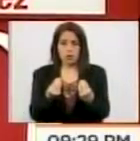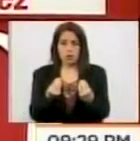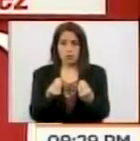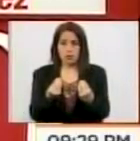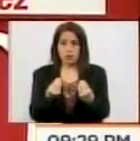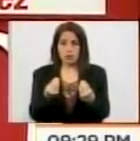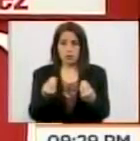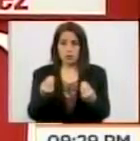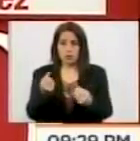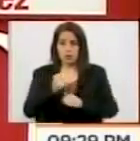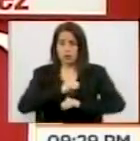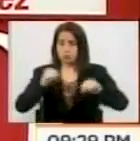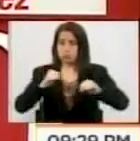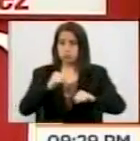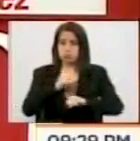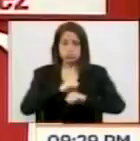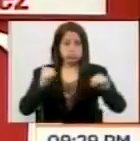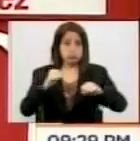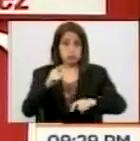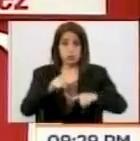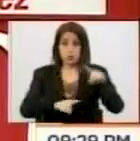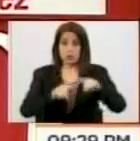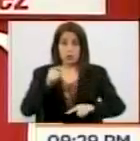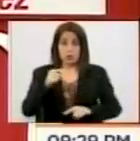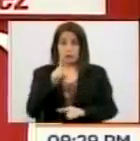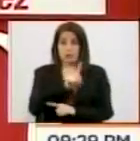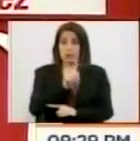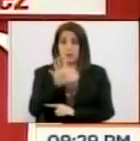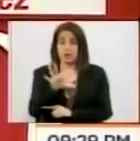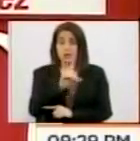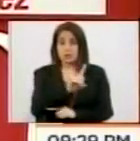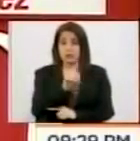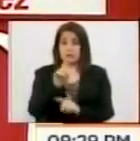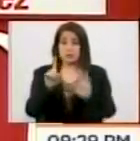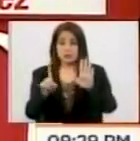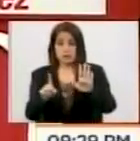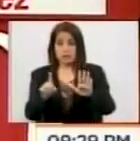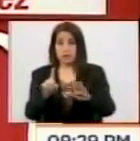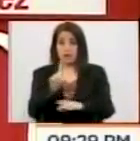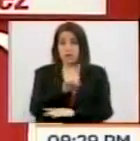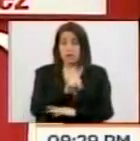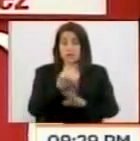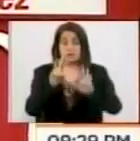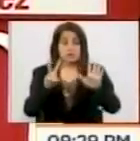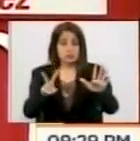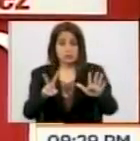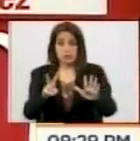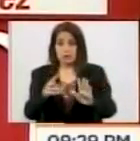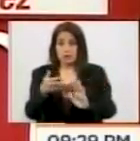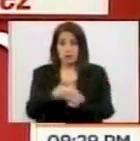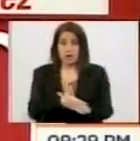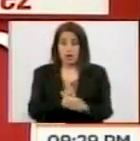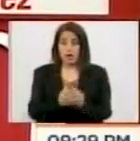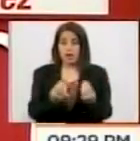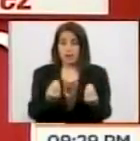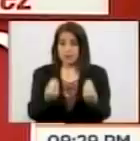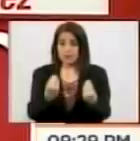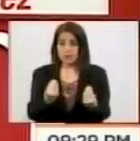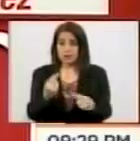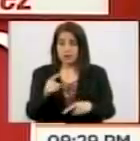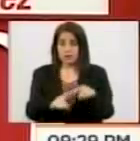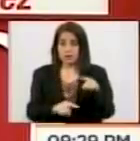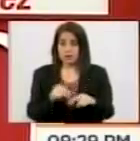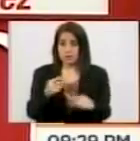unos 15, 16, 17... 4 años ya. 4 años, 200 programas de perseverancia.